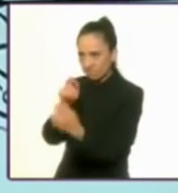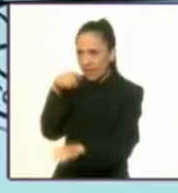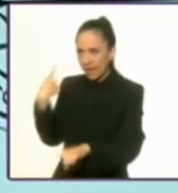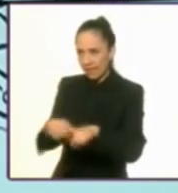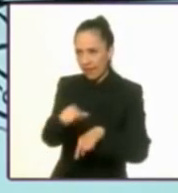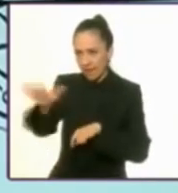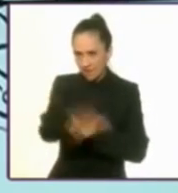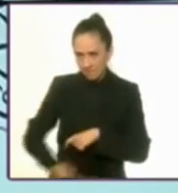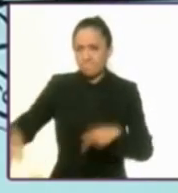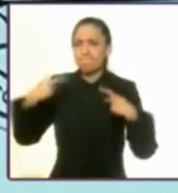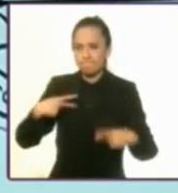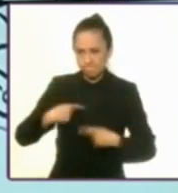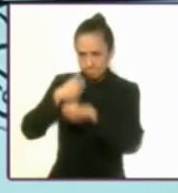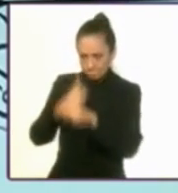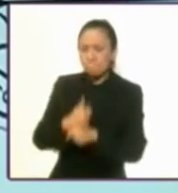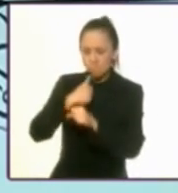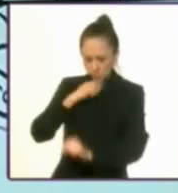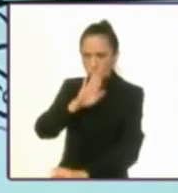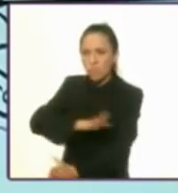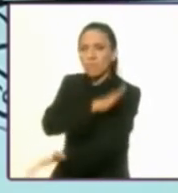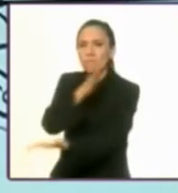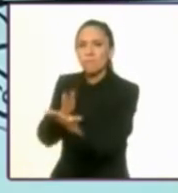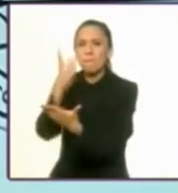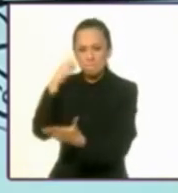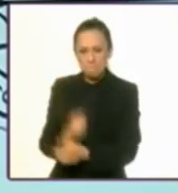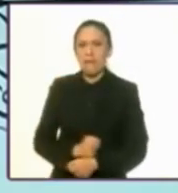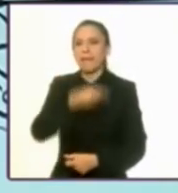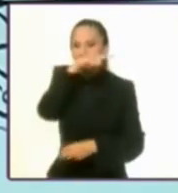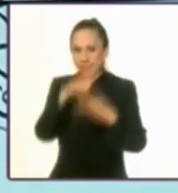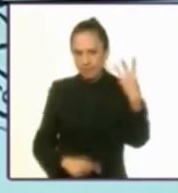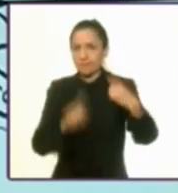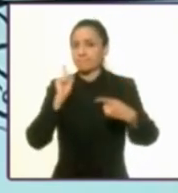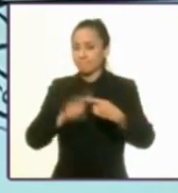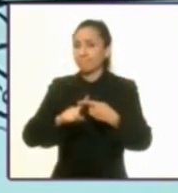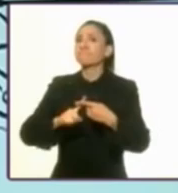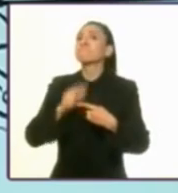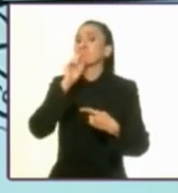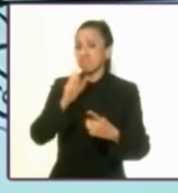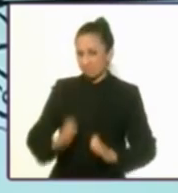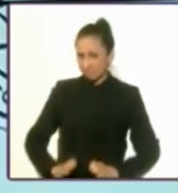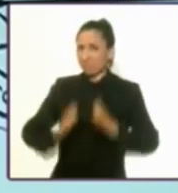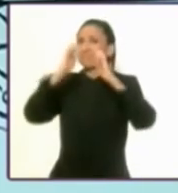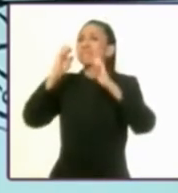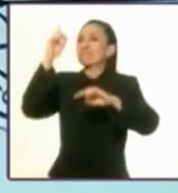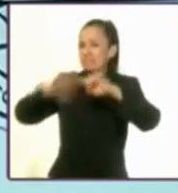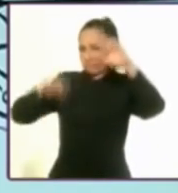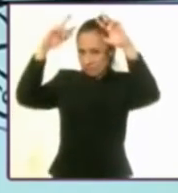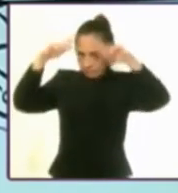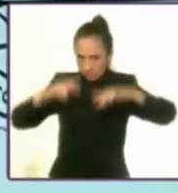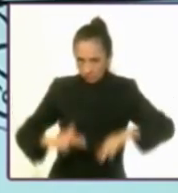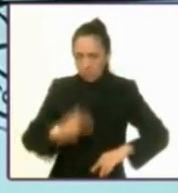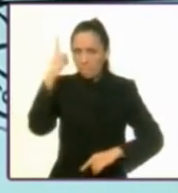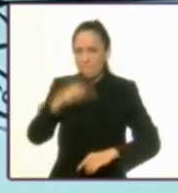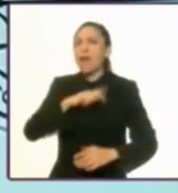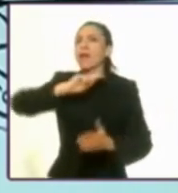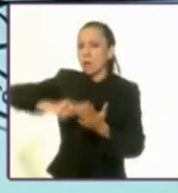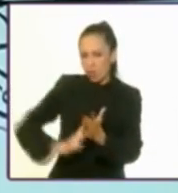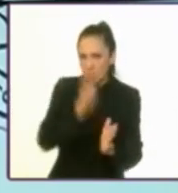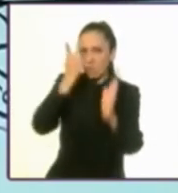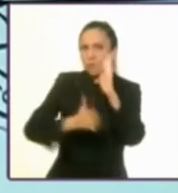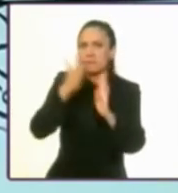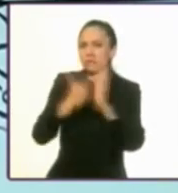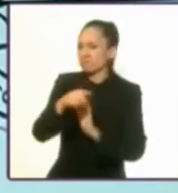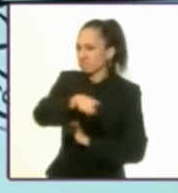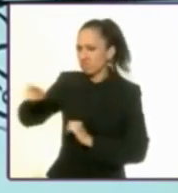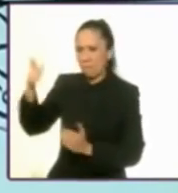tres cosas de moler de inmediato los edificios reconstruir los sin costo para ustedes ya han pagado